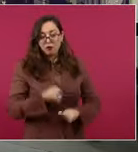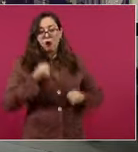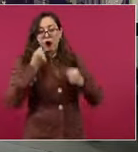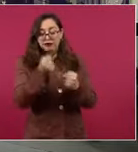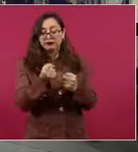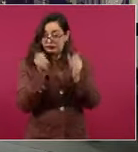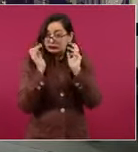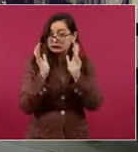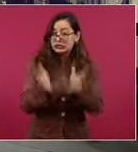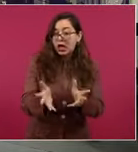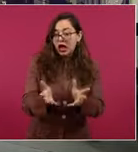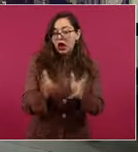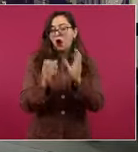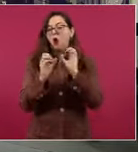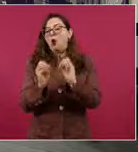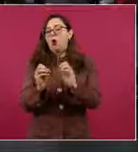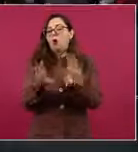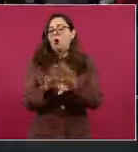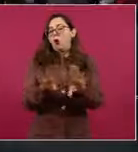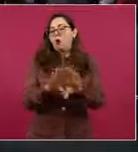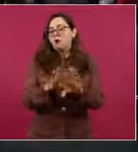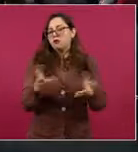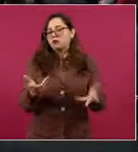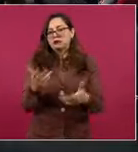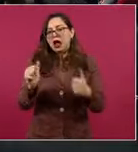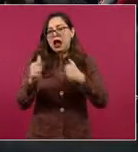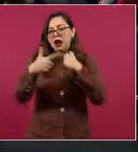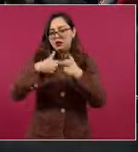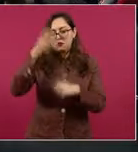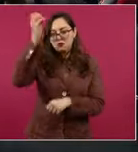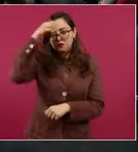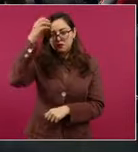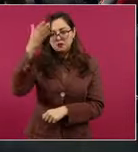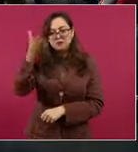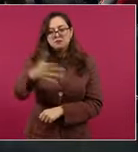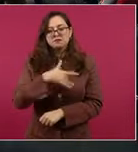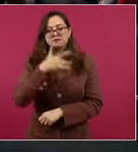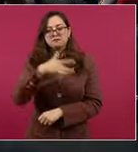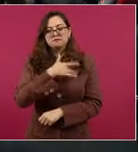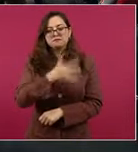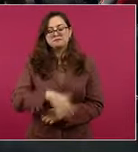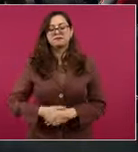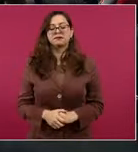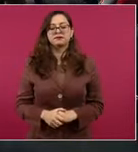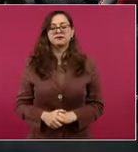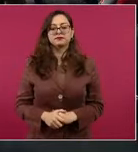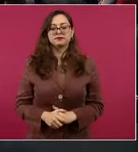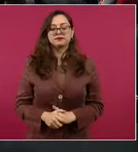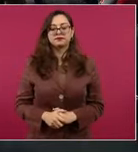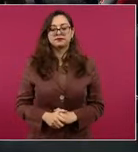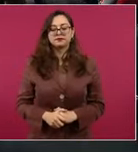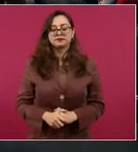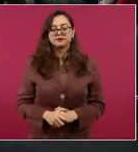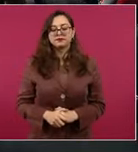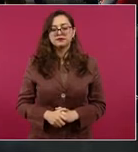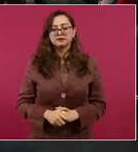si pudiera recordar estas conversaciones con el doctor Arnaldo Córdoba. Gracias, presidente. Pues